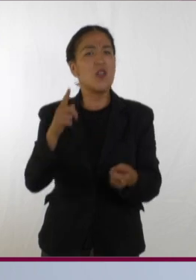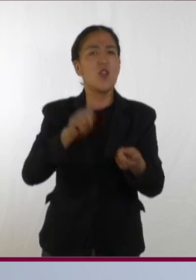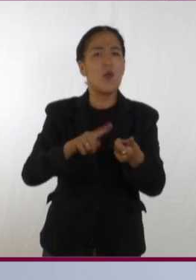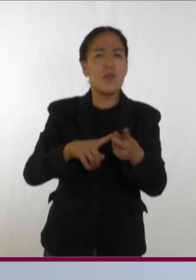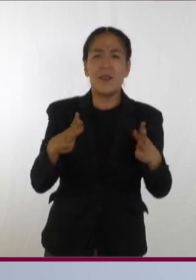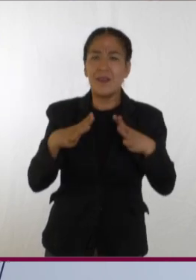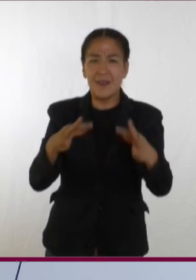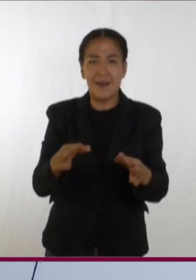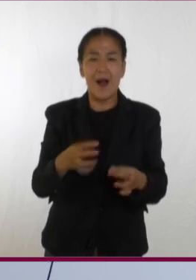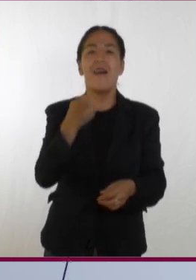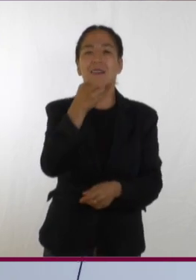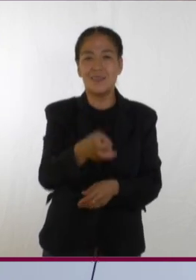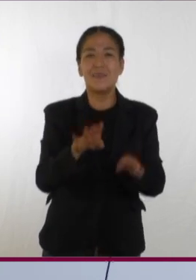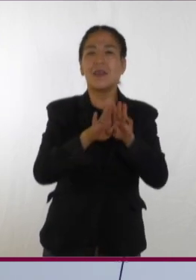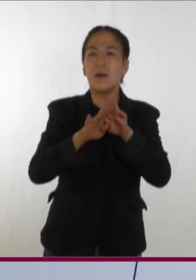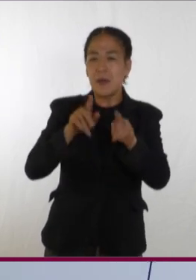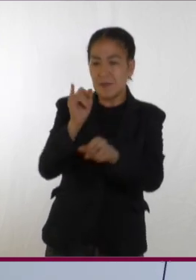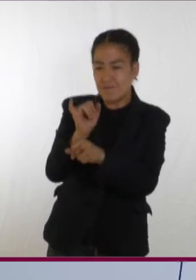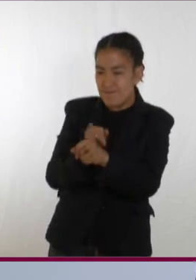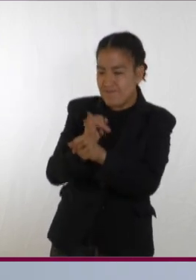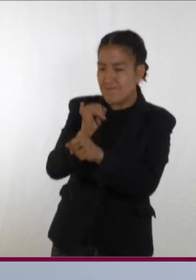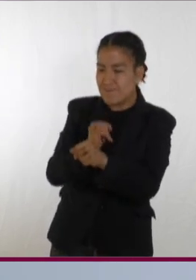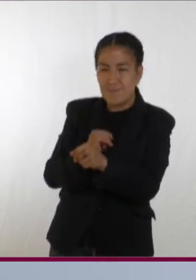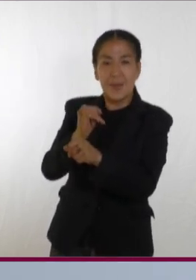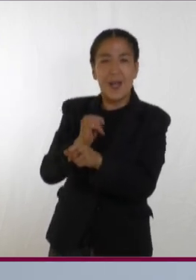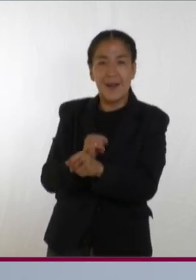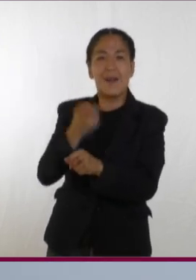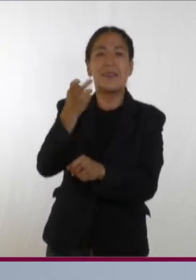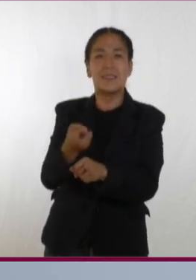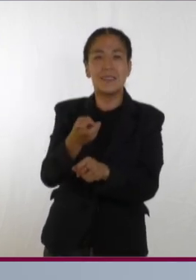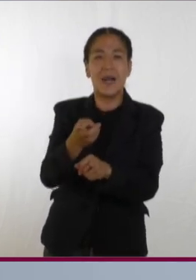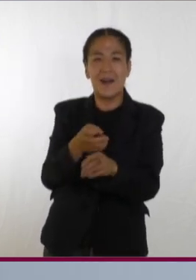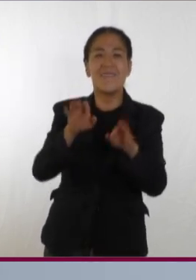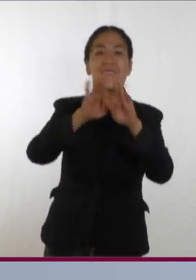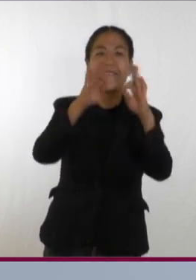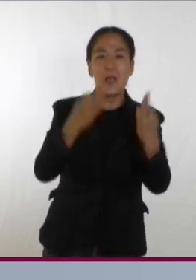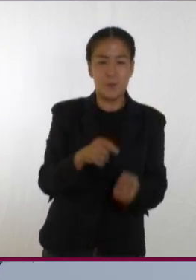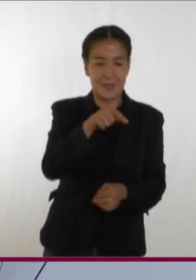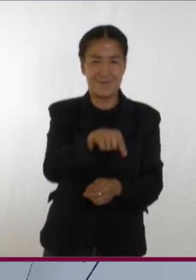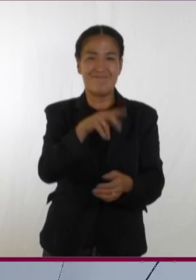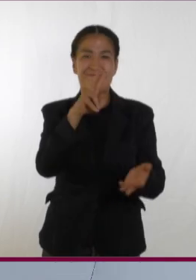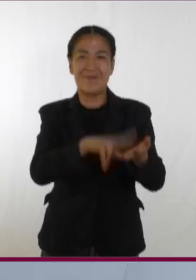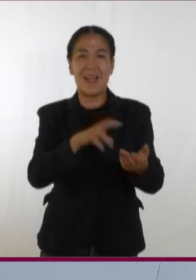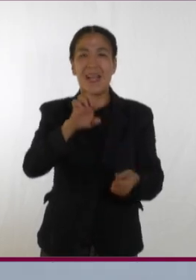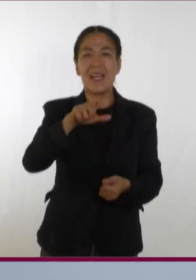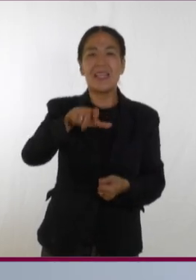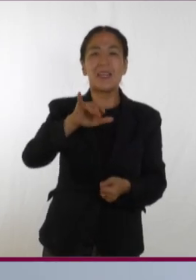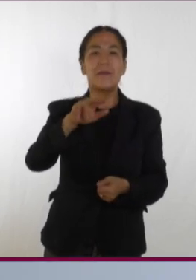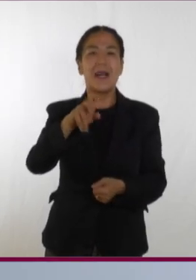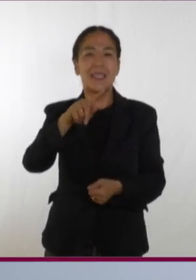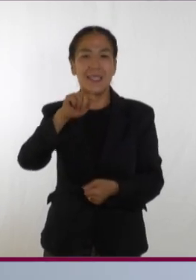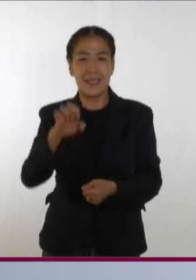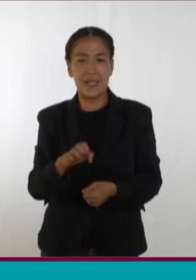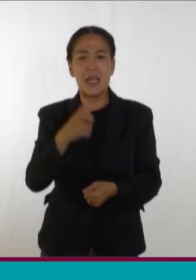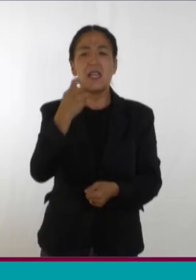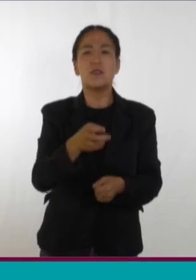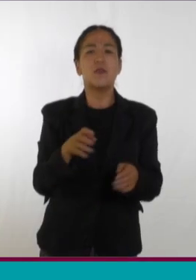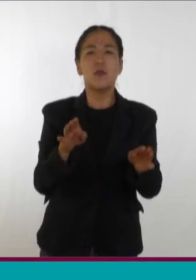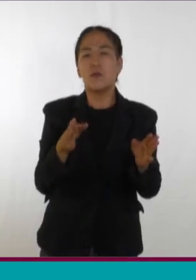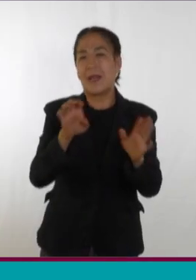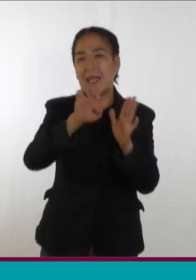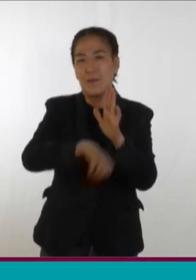perímetro por apotema, etcétera? O sea, ¿de dónde surgen? Esas se fueron deduciendo a partir precisamente de las figuras